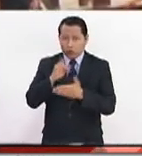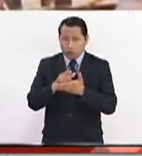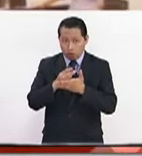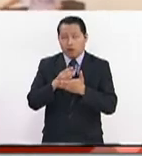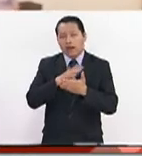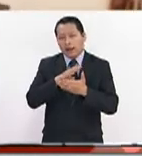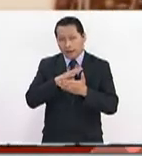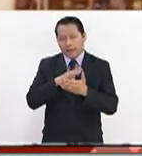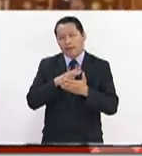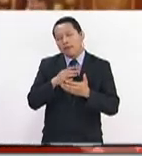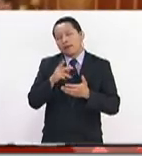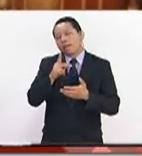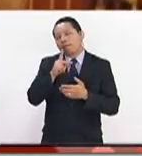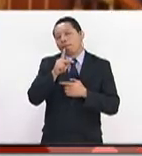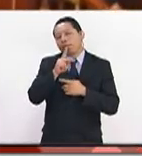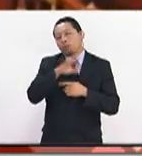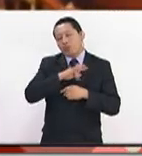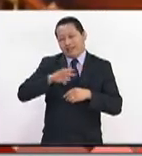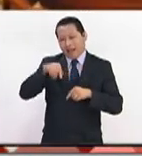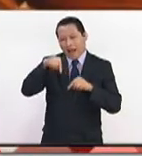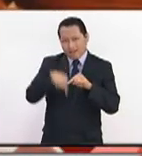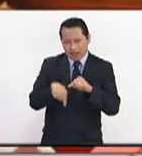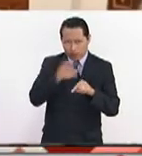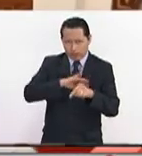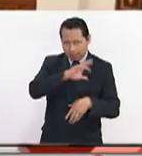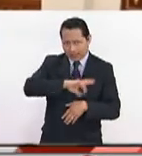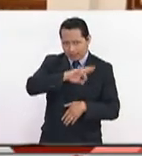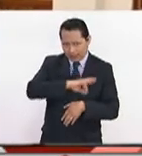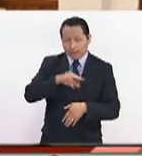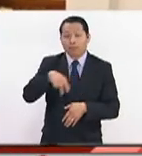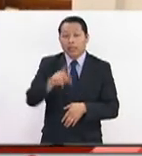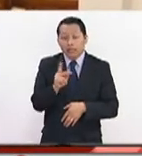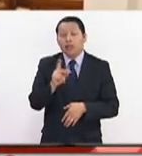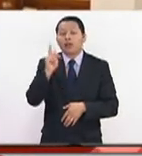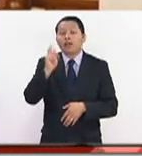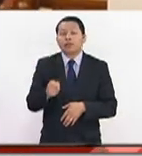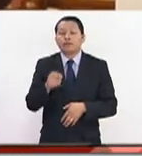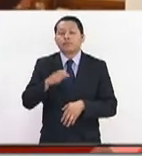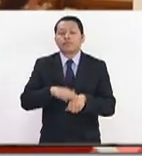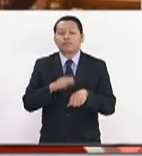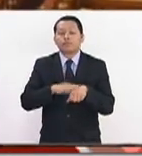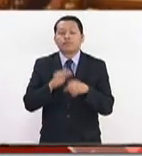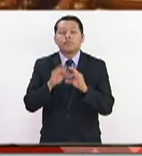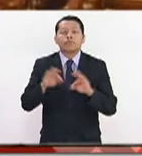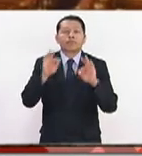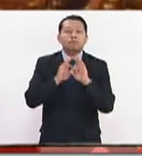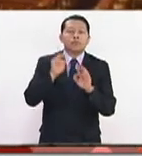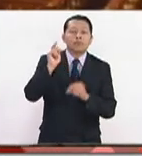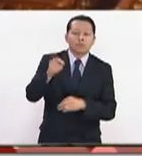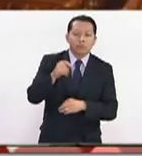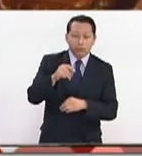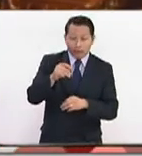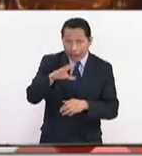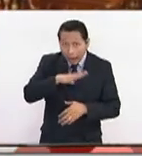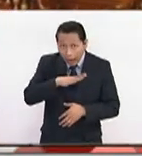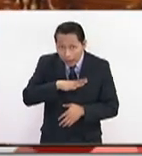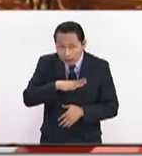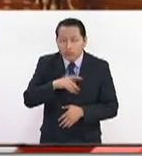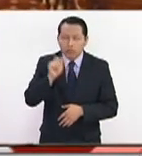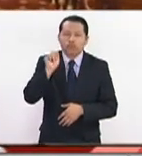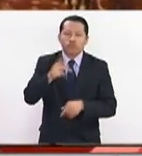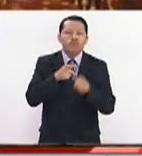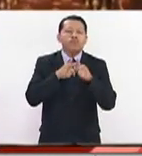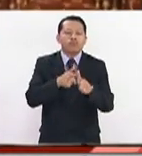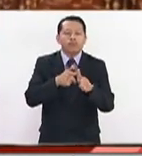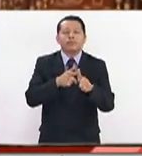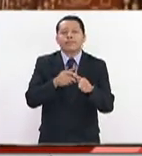baja, uso suelo mixto, por ejemplo, que lo puedan rentar, pero sobre todo si ya existía. Entonces, con esto